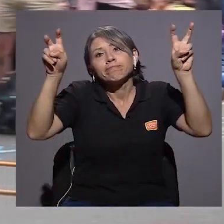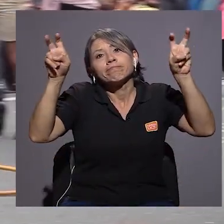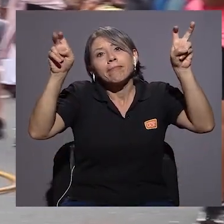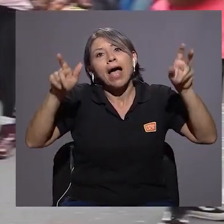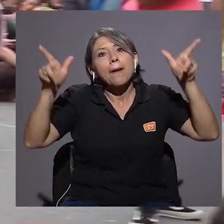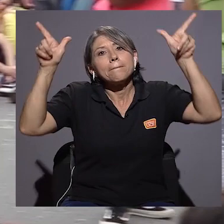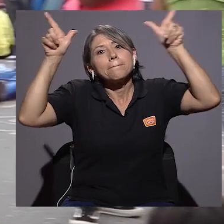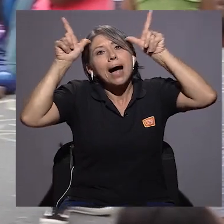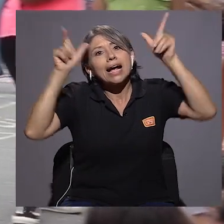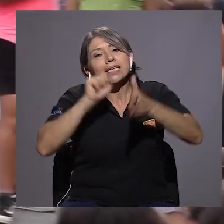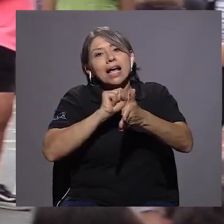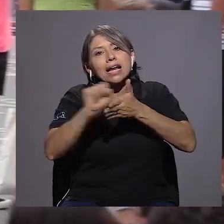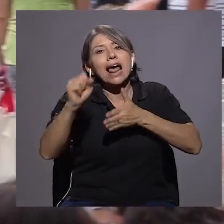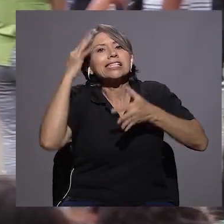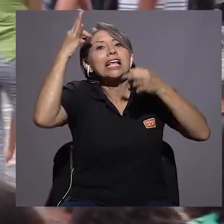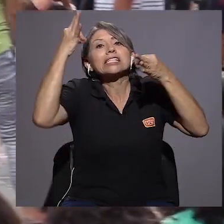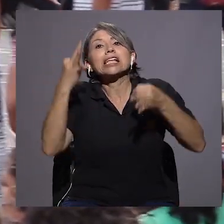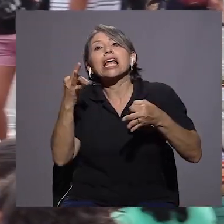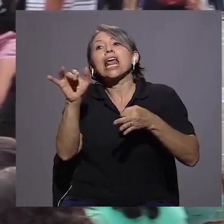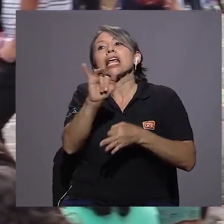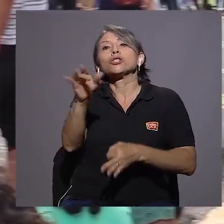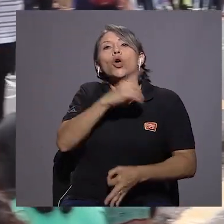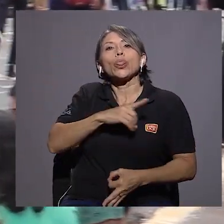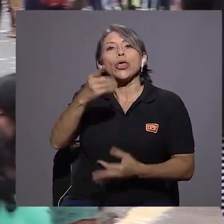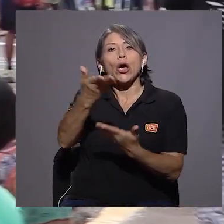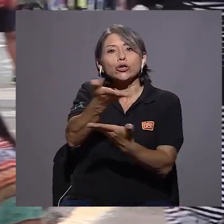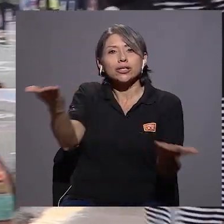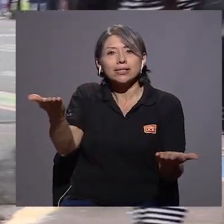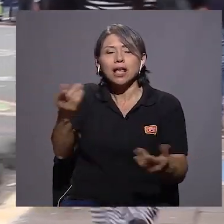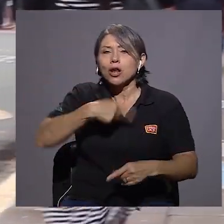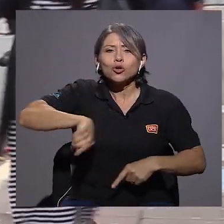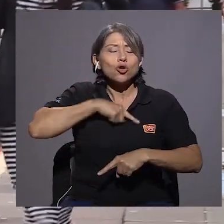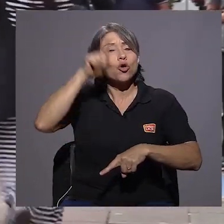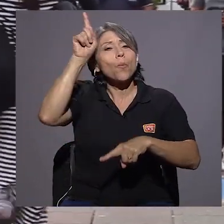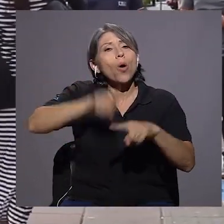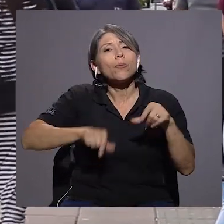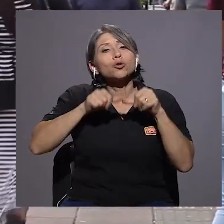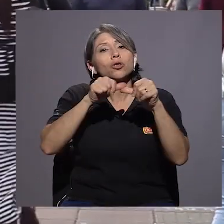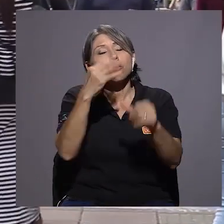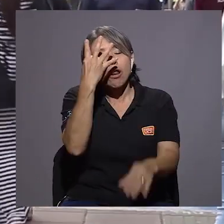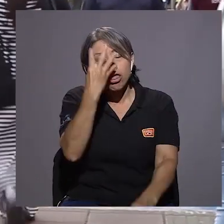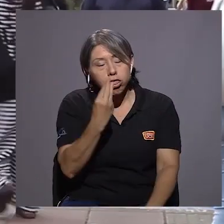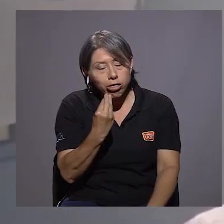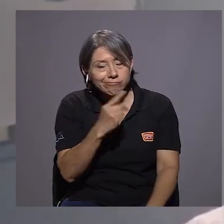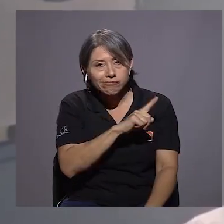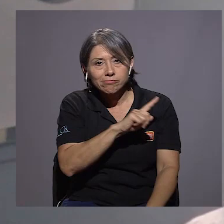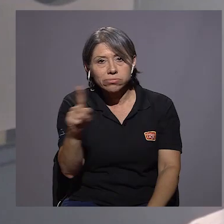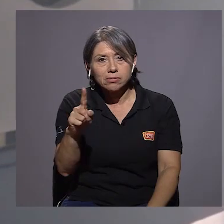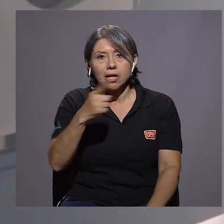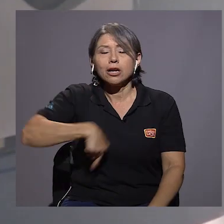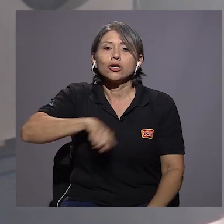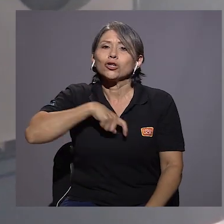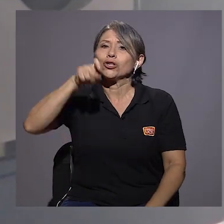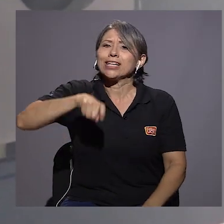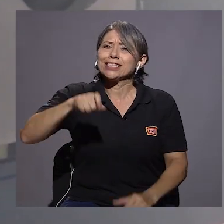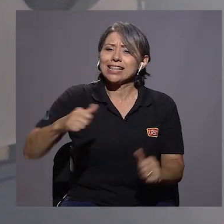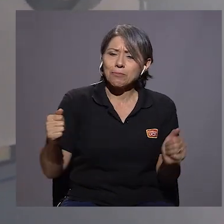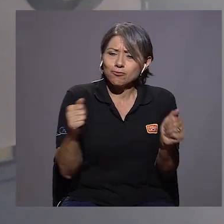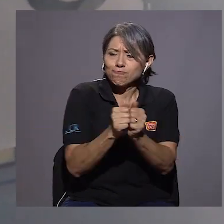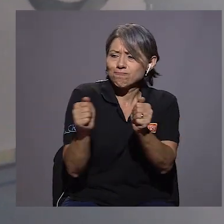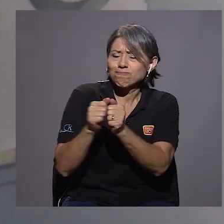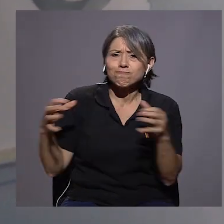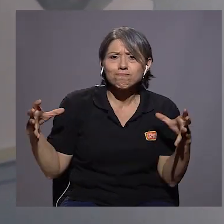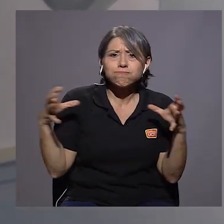aquellas vacas sagradas que se creen dioses. No podemos seguir continuando dormidas y dormidos.